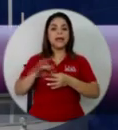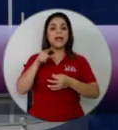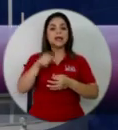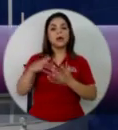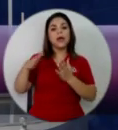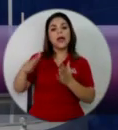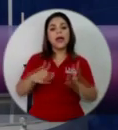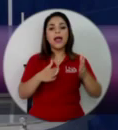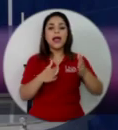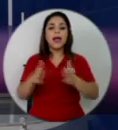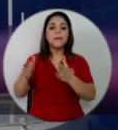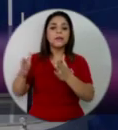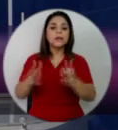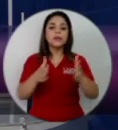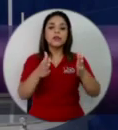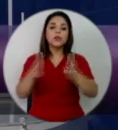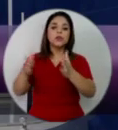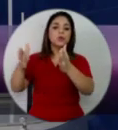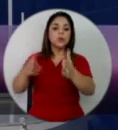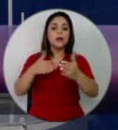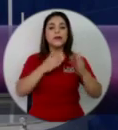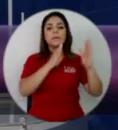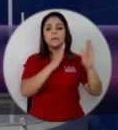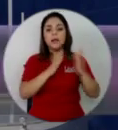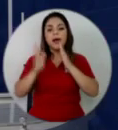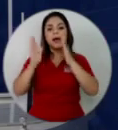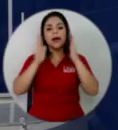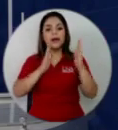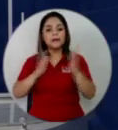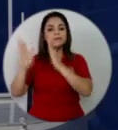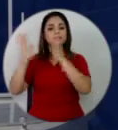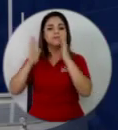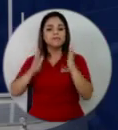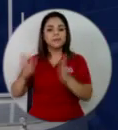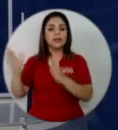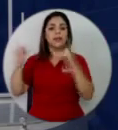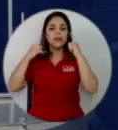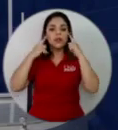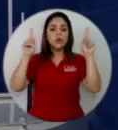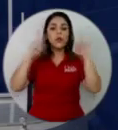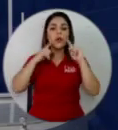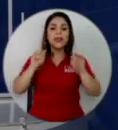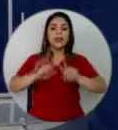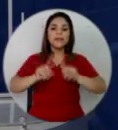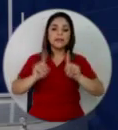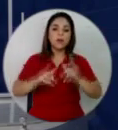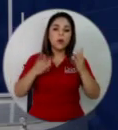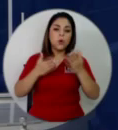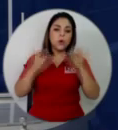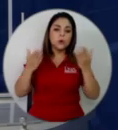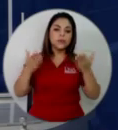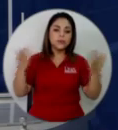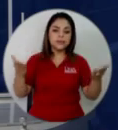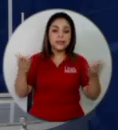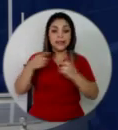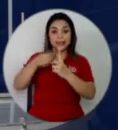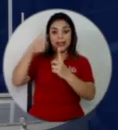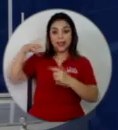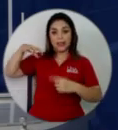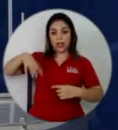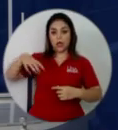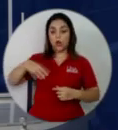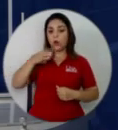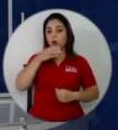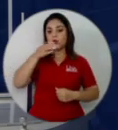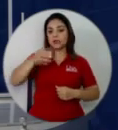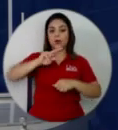el camino. Hay toda una planificación que responde a diferentes mecanismos que tienen desde el Consejo Nacional de